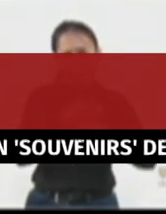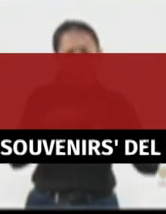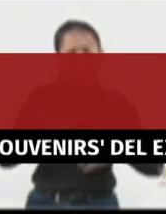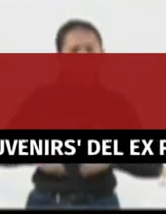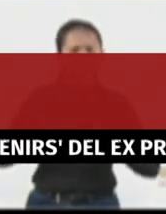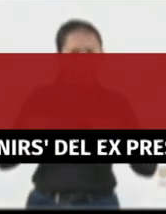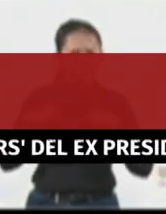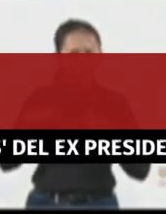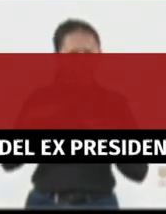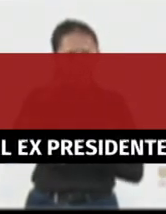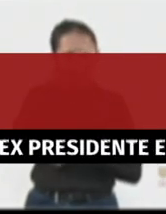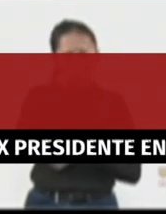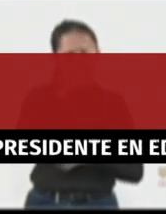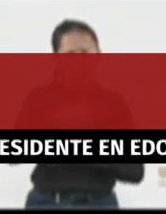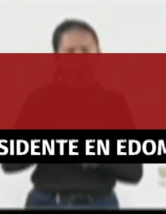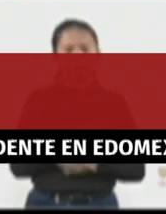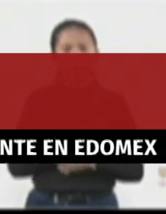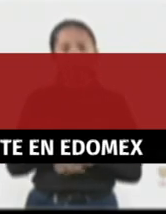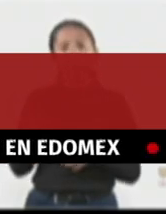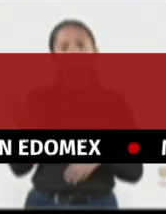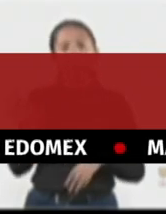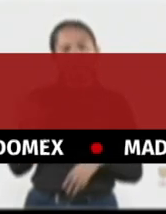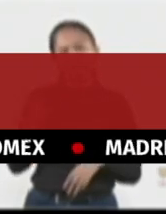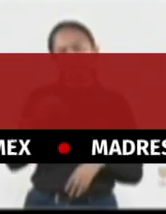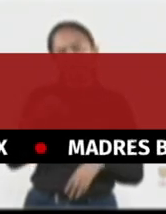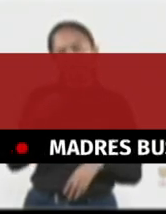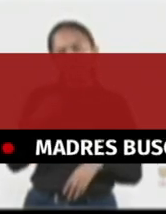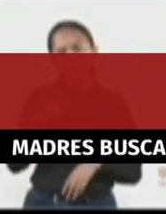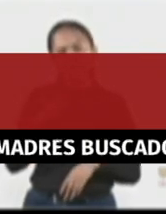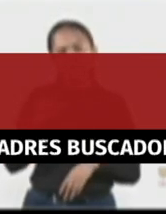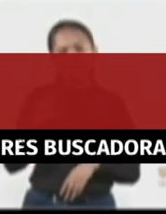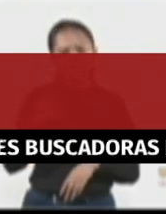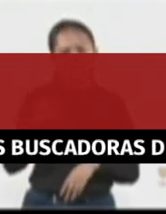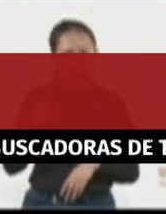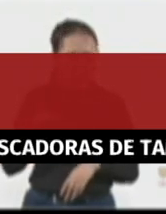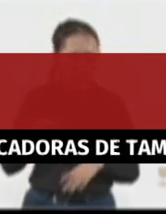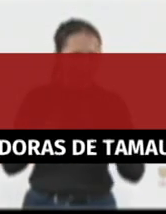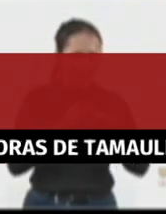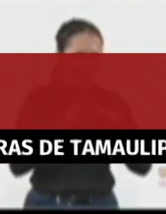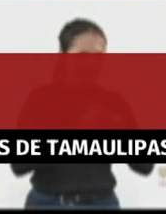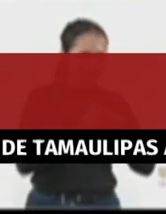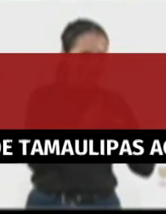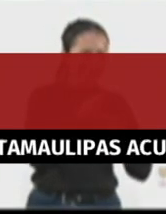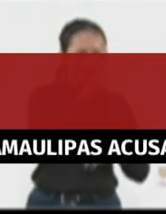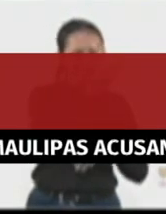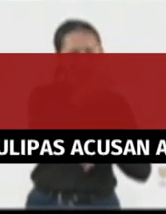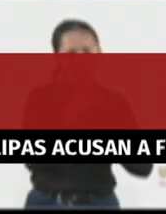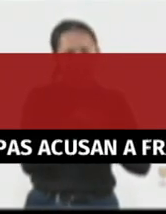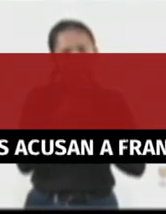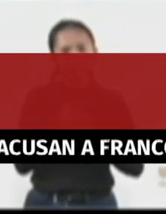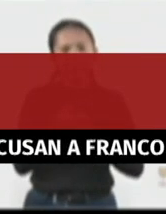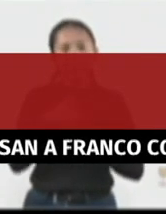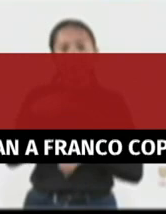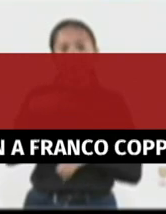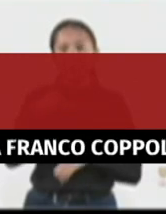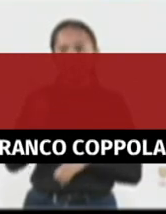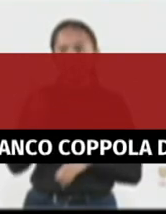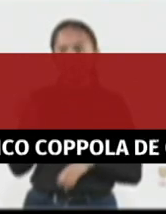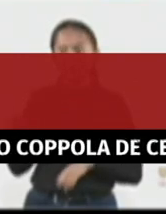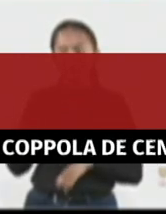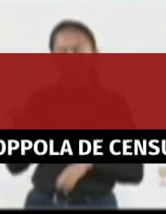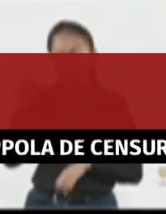un familiar que vive en Estados Unidos por la migración que hay de México a Estados Unidos. Y aún en esas condiciones de dificultad,